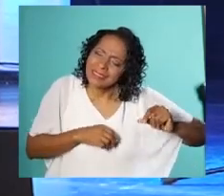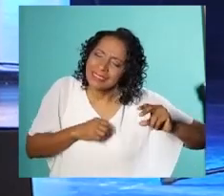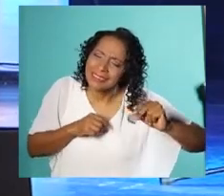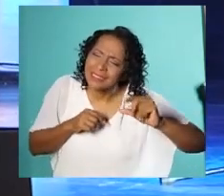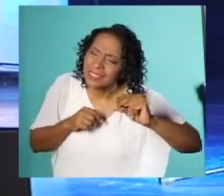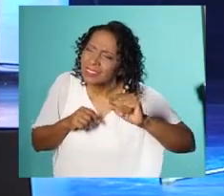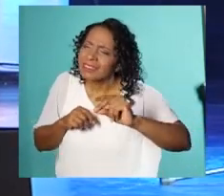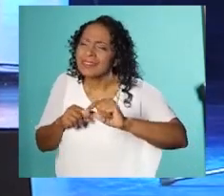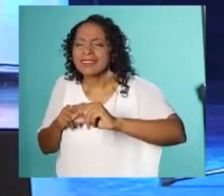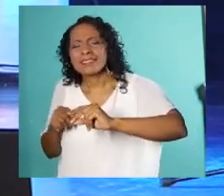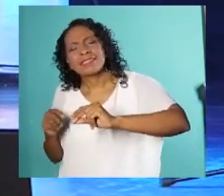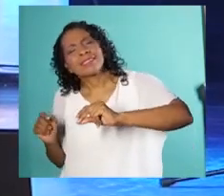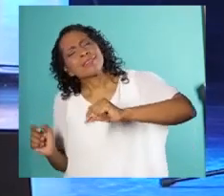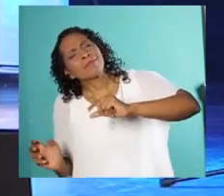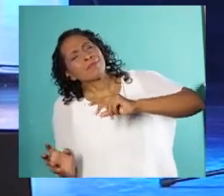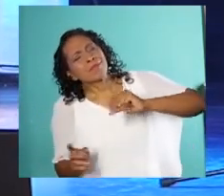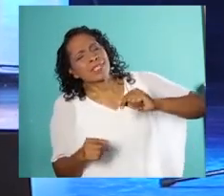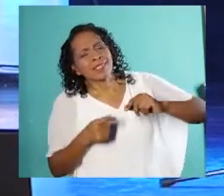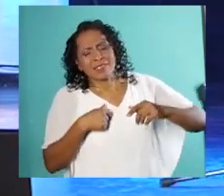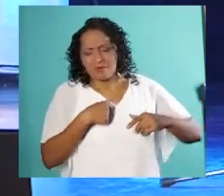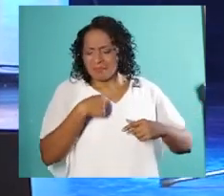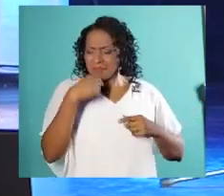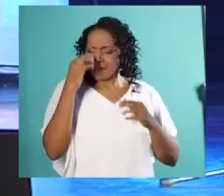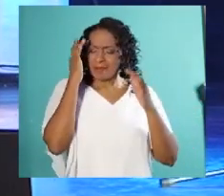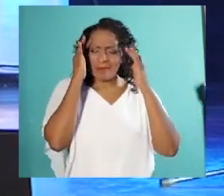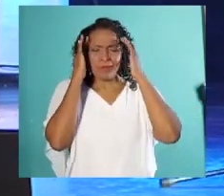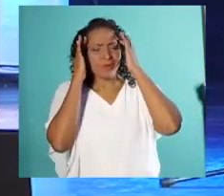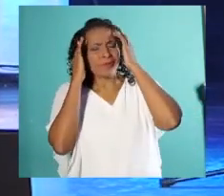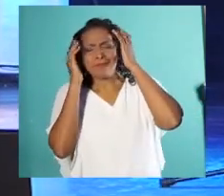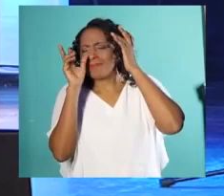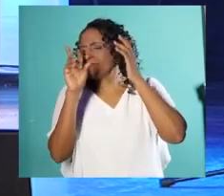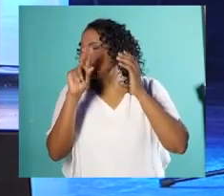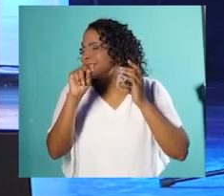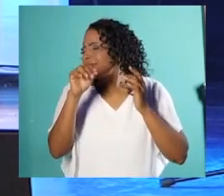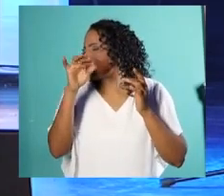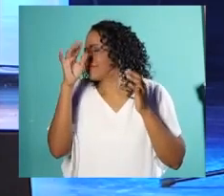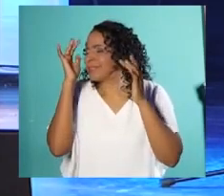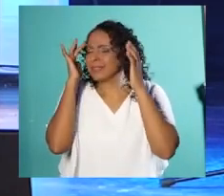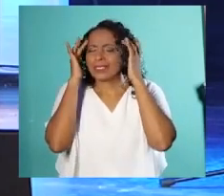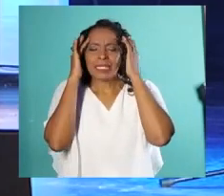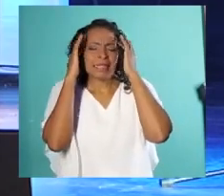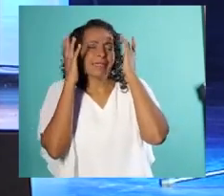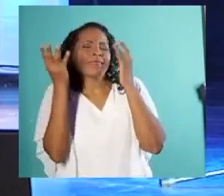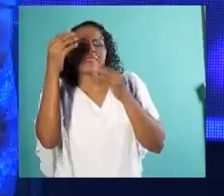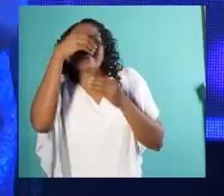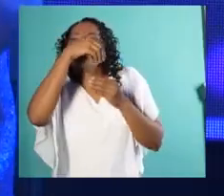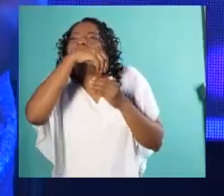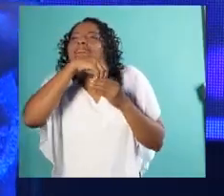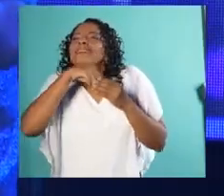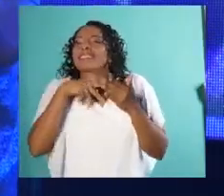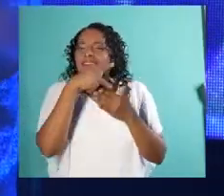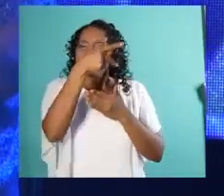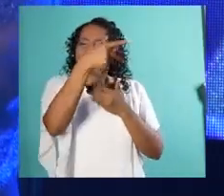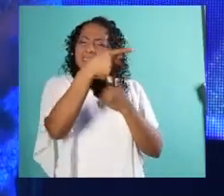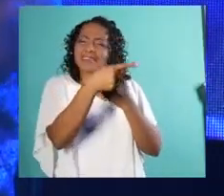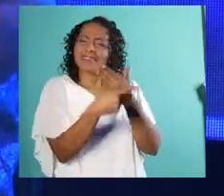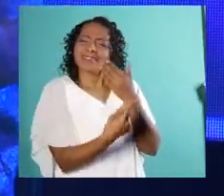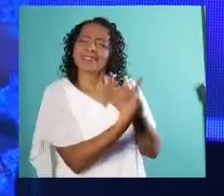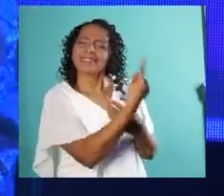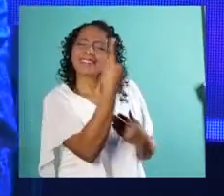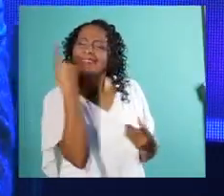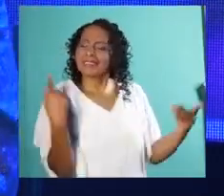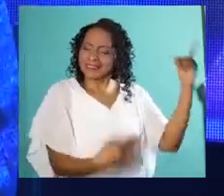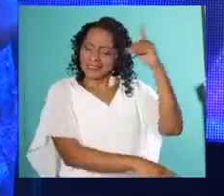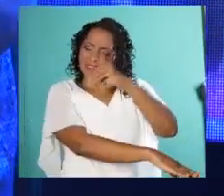¿Para qué me voy a preocupar? Somos parte de un gran plan. Cada día tiene